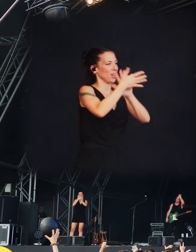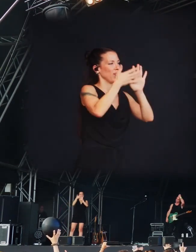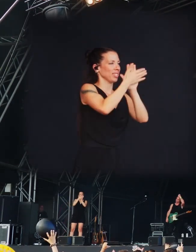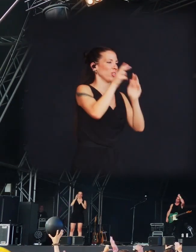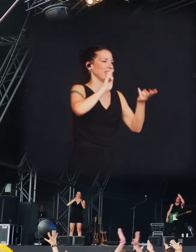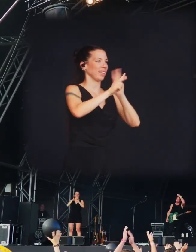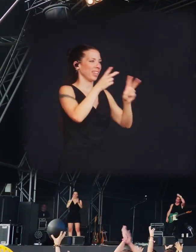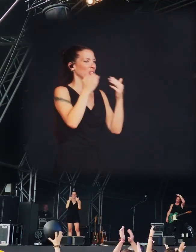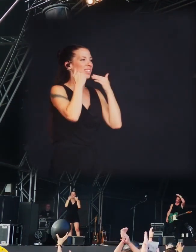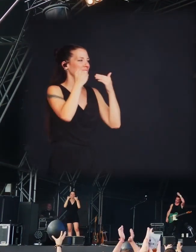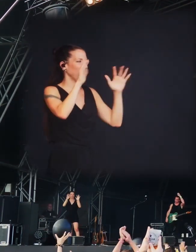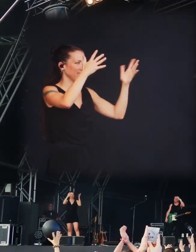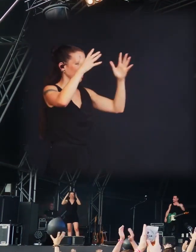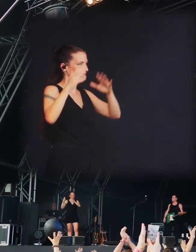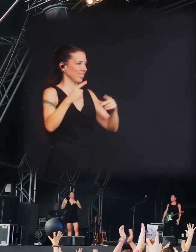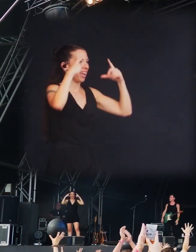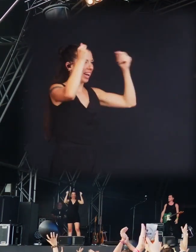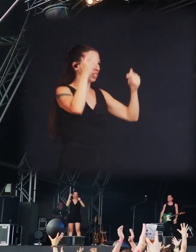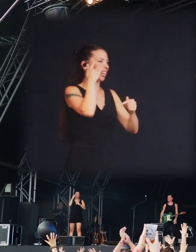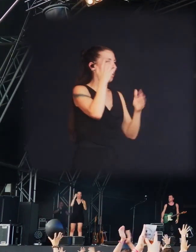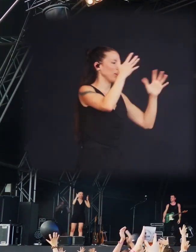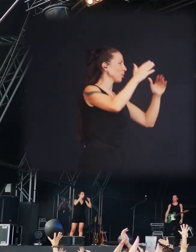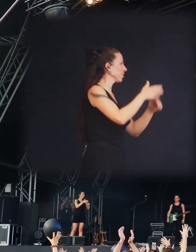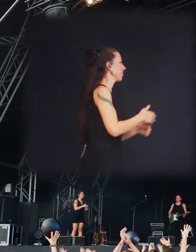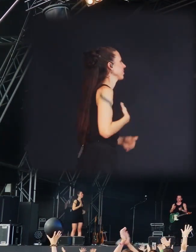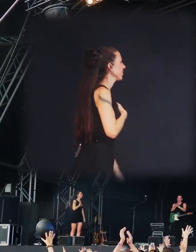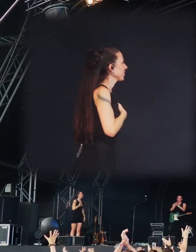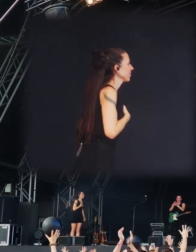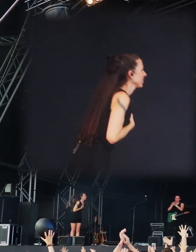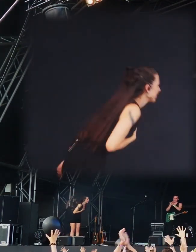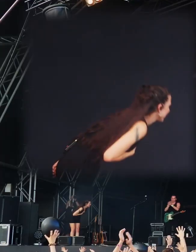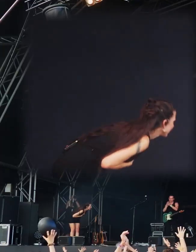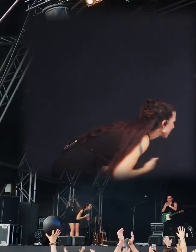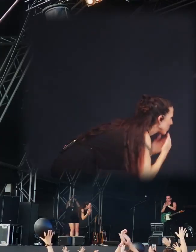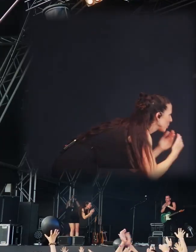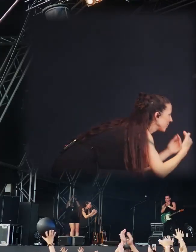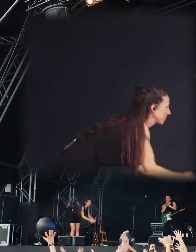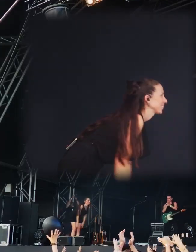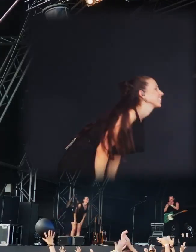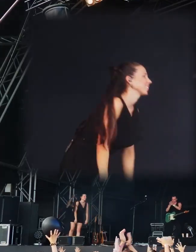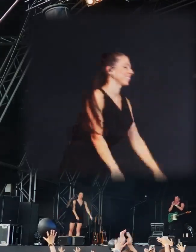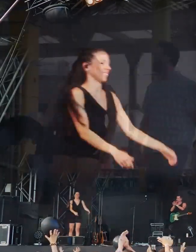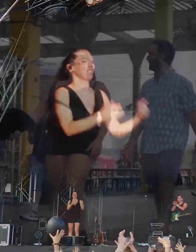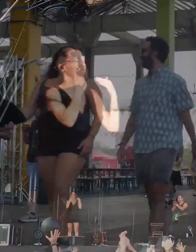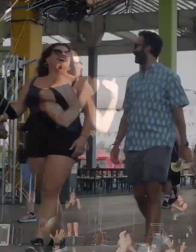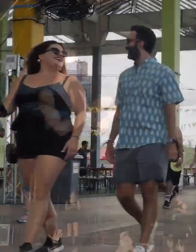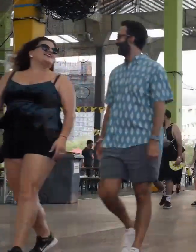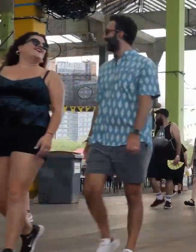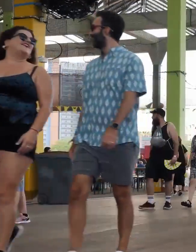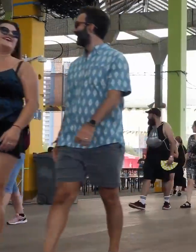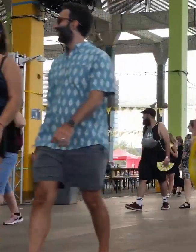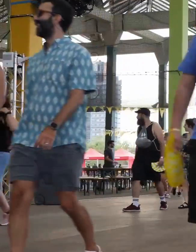Encantados. Aitoriana, un aplauso para ellos. Fortísimo esfuerzo. Muchísimas gracias, chicos.